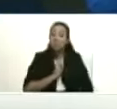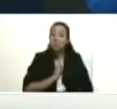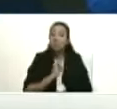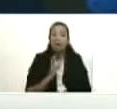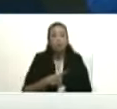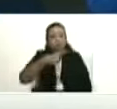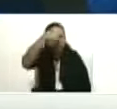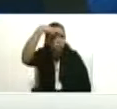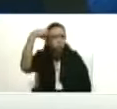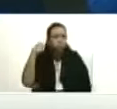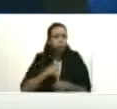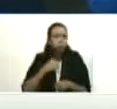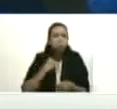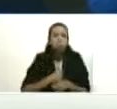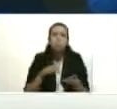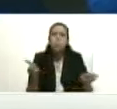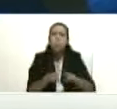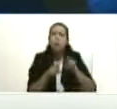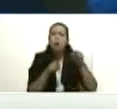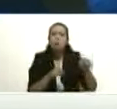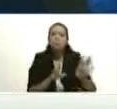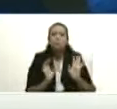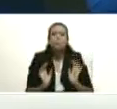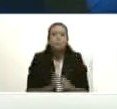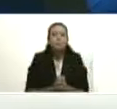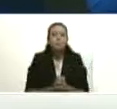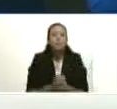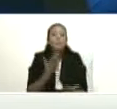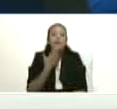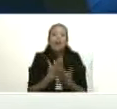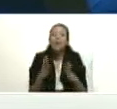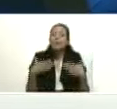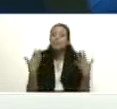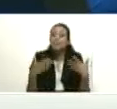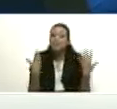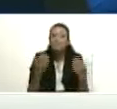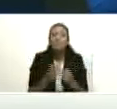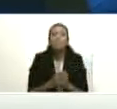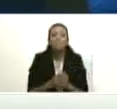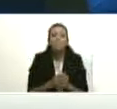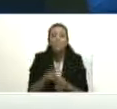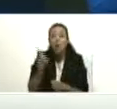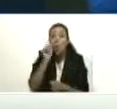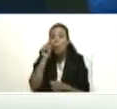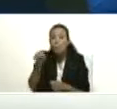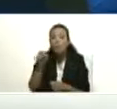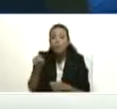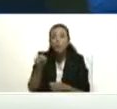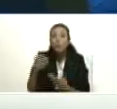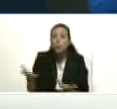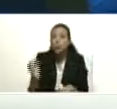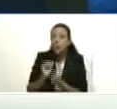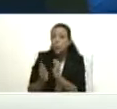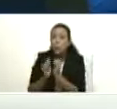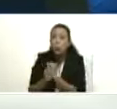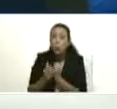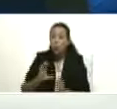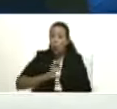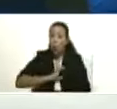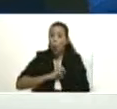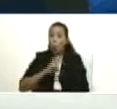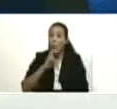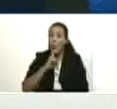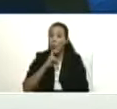mi fortaleza. Así que me alegro mucho. Edward, tuviste la medalla de